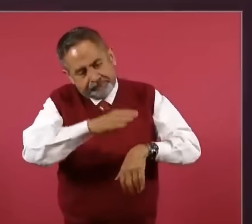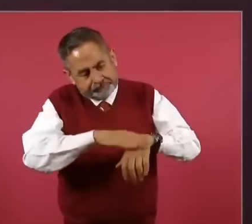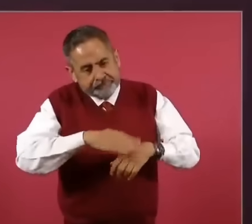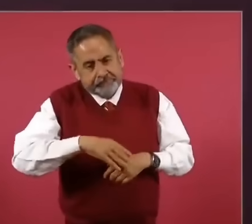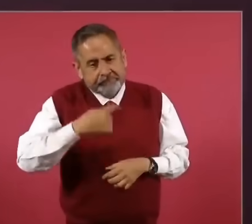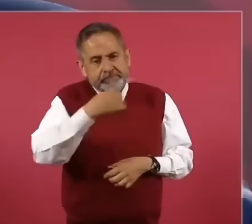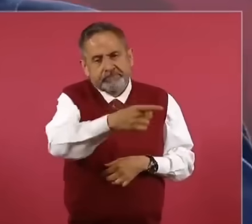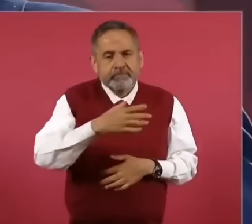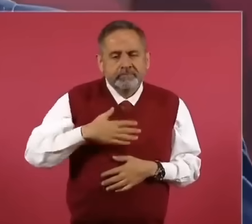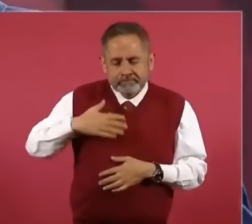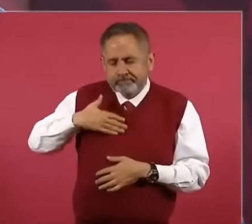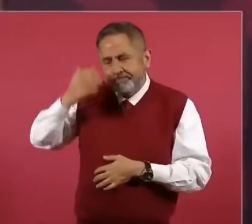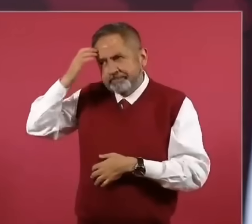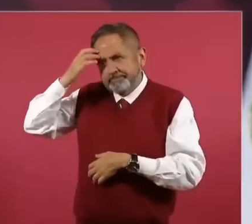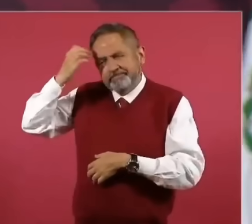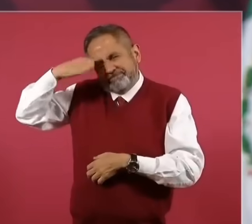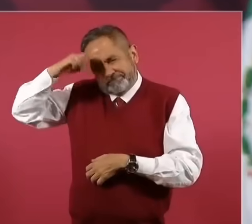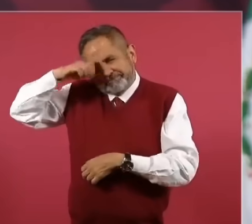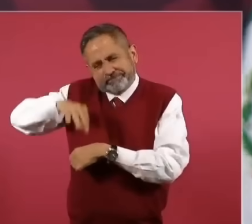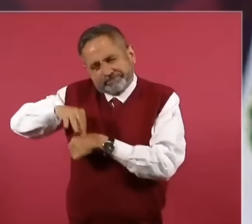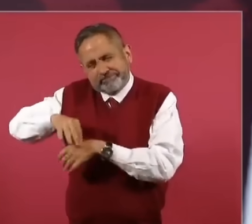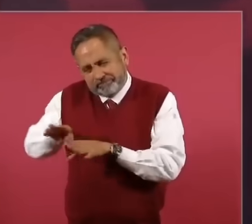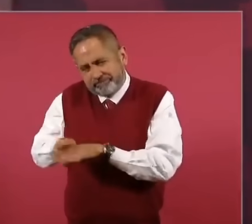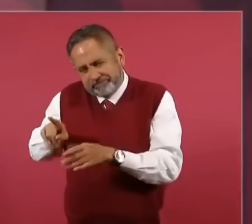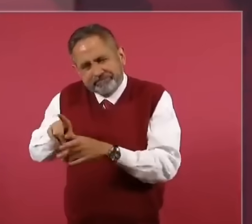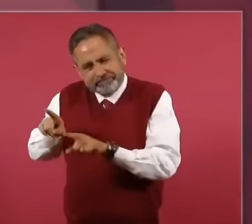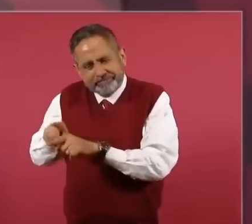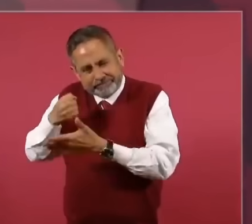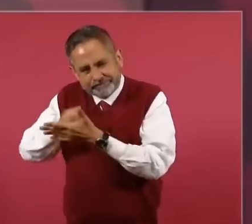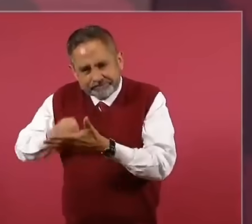Tengo alguna experiencia en esto.